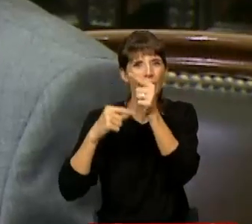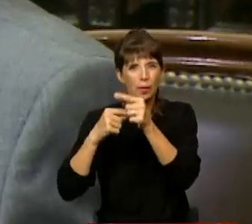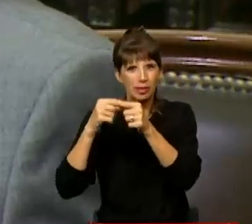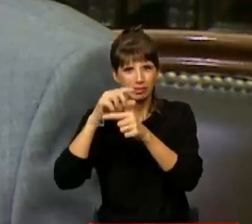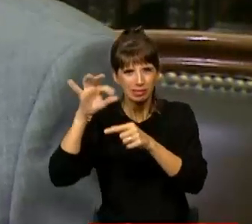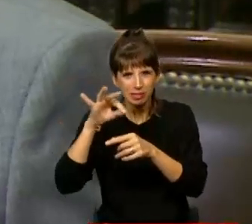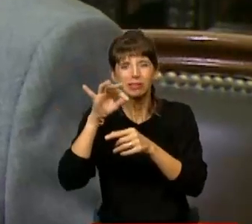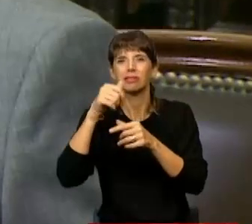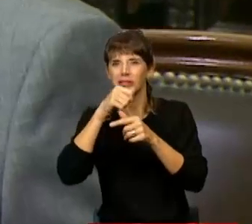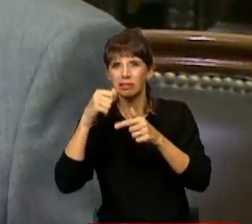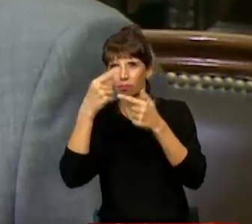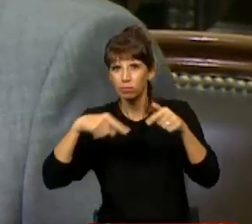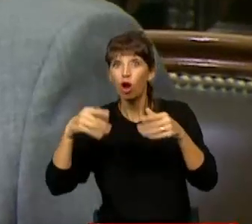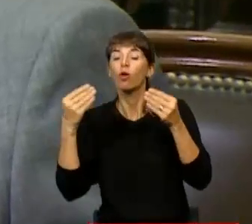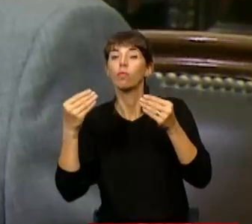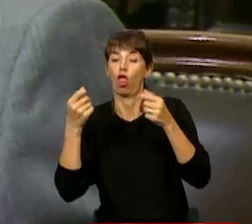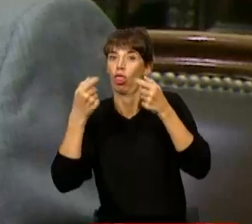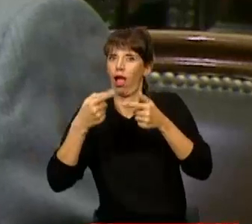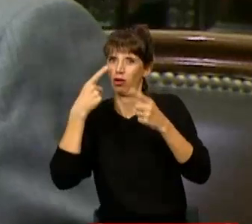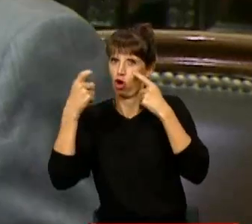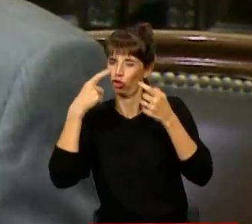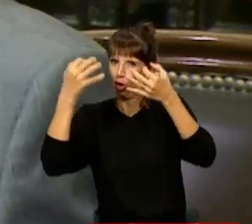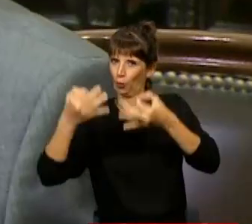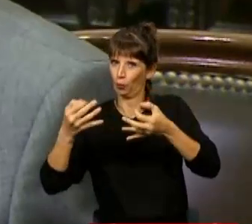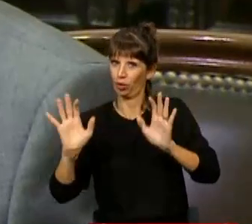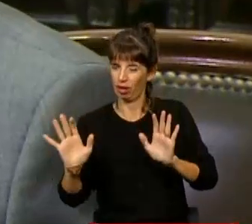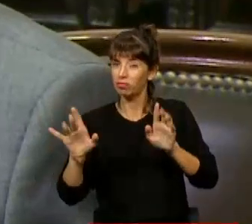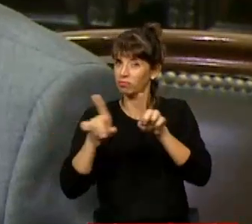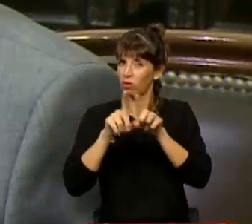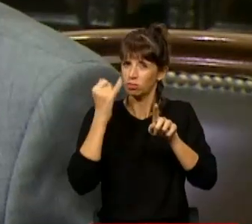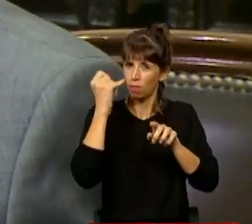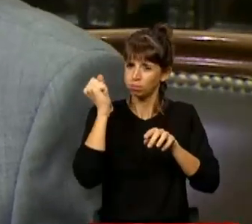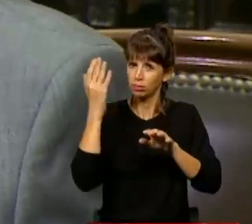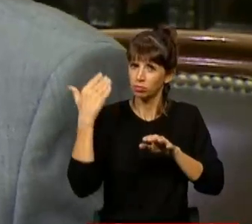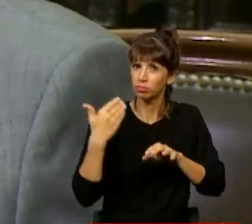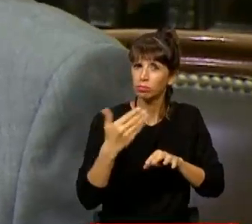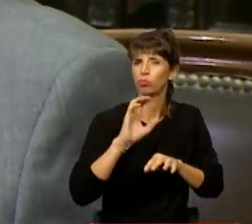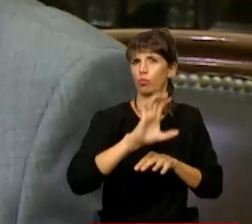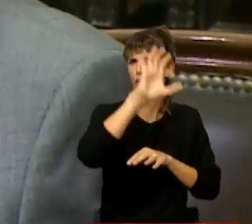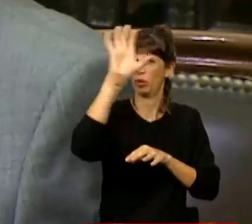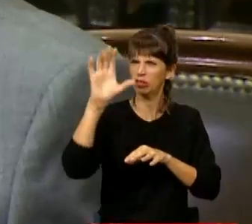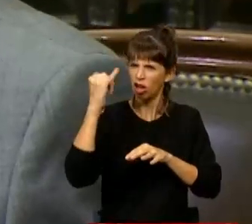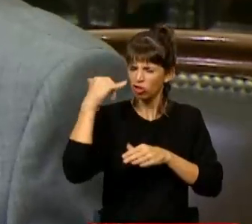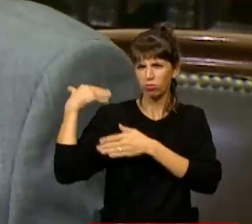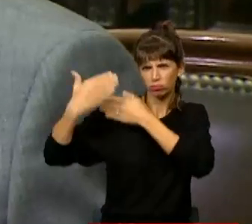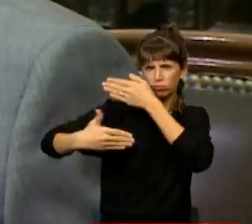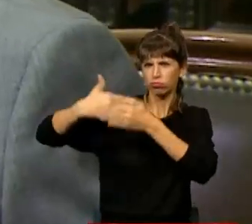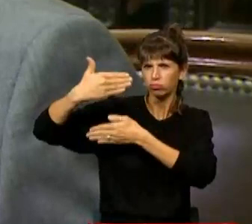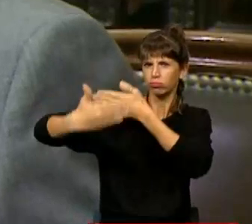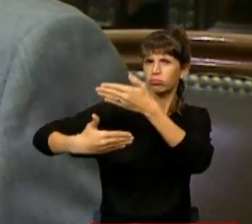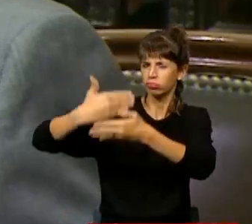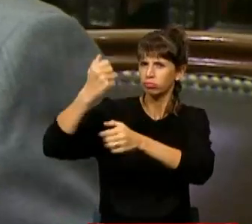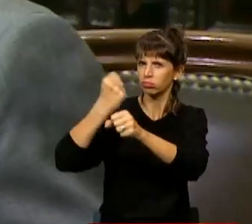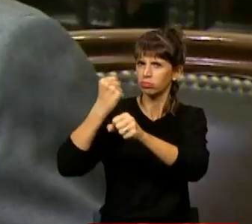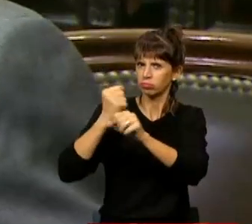los correspondientes controles, tal como se viene haciendo ya en muchas provincias que han comenzado y están trabajando desde hace